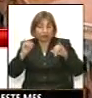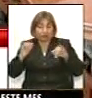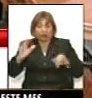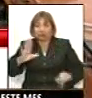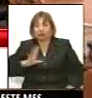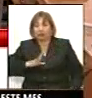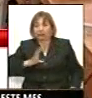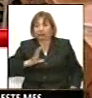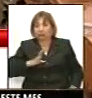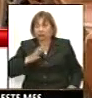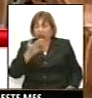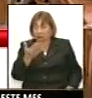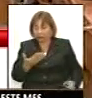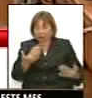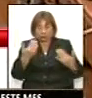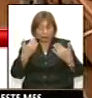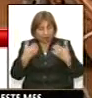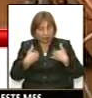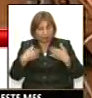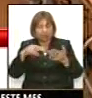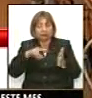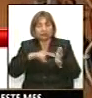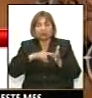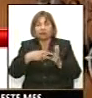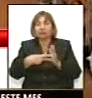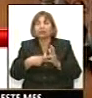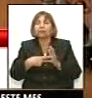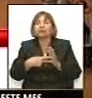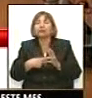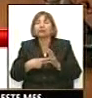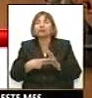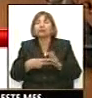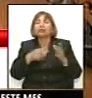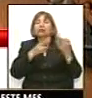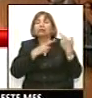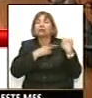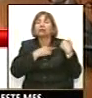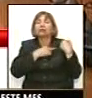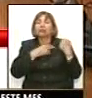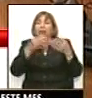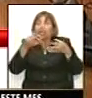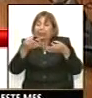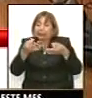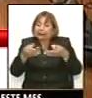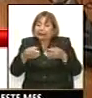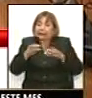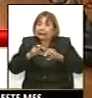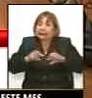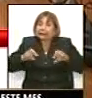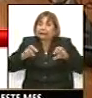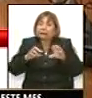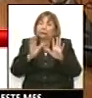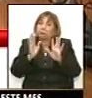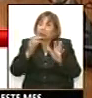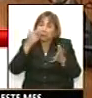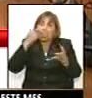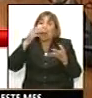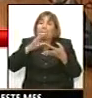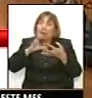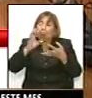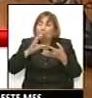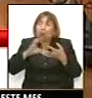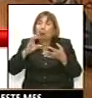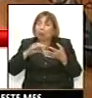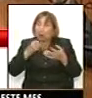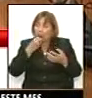Ética va a significar, en caso corresponda, una votación en el Pleno que de hecho se va a calificar. Entonces,